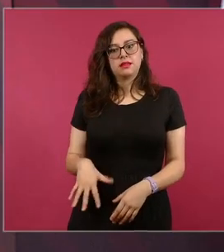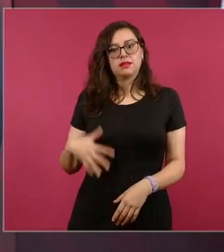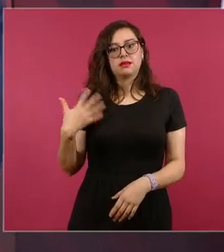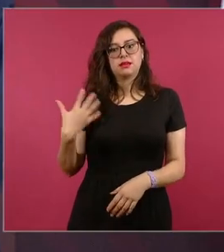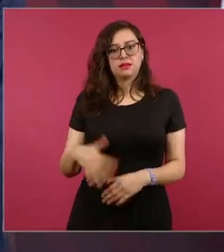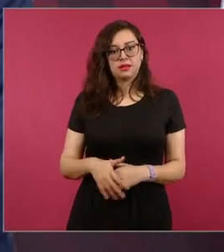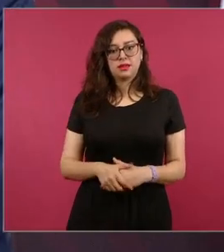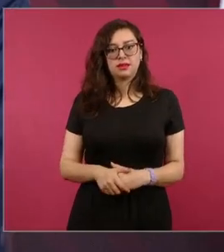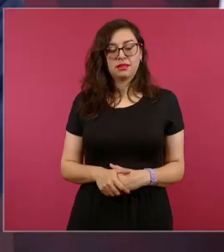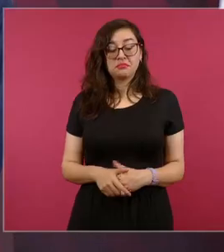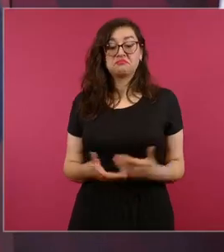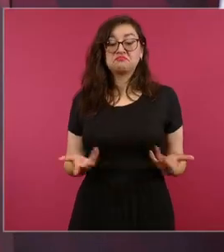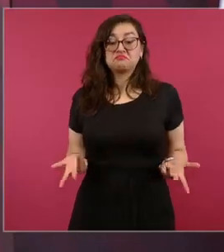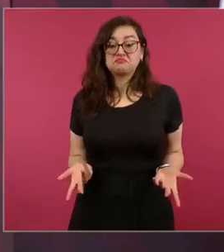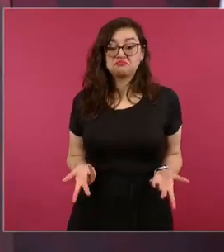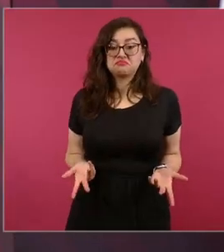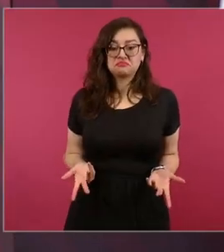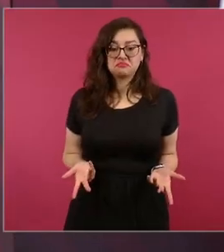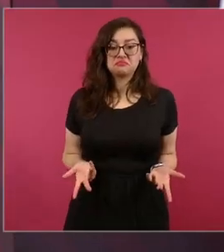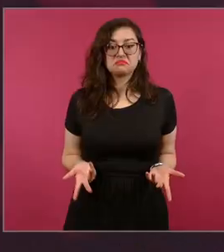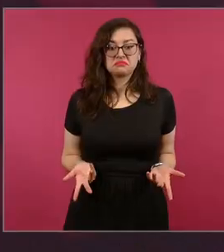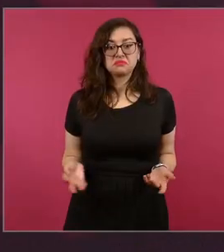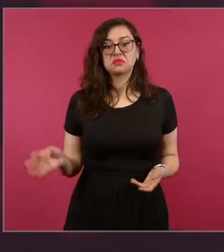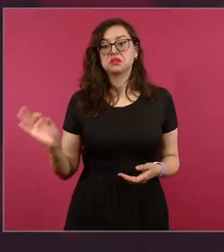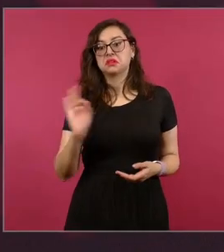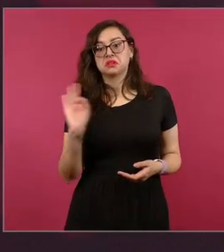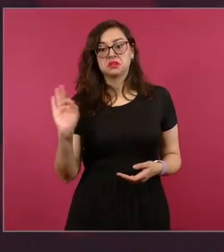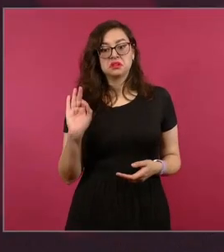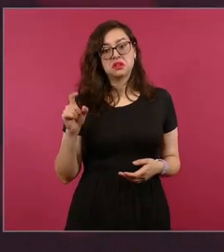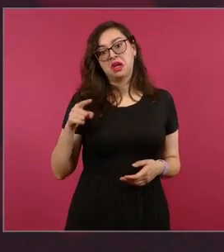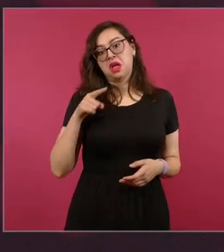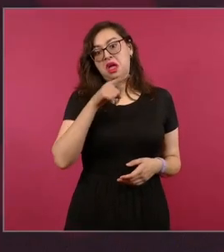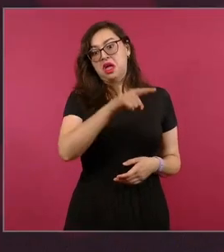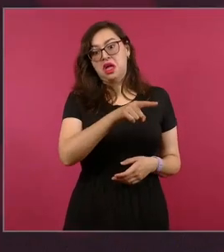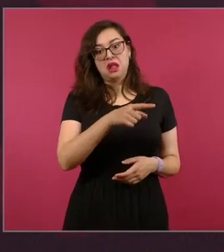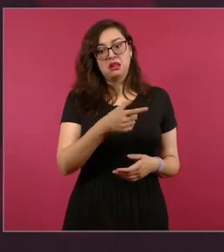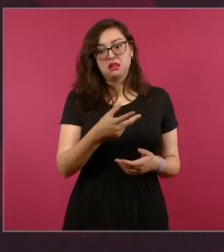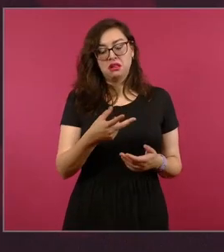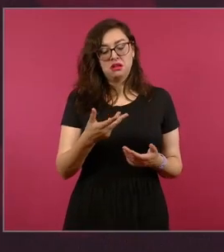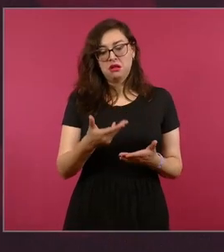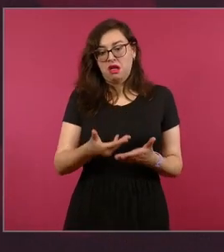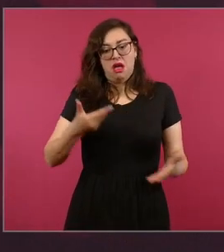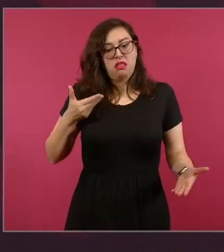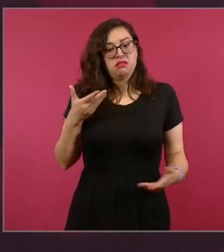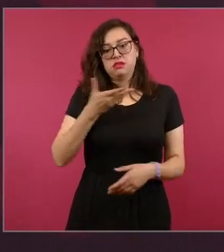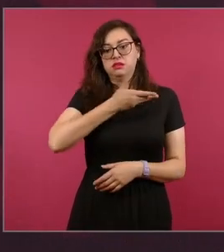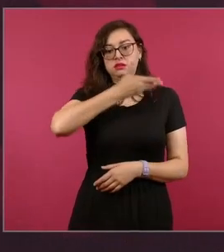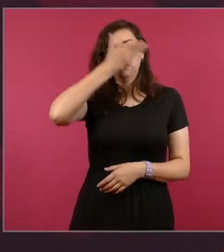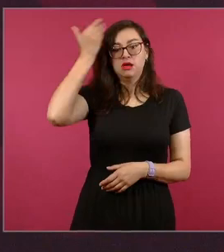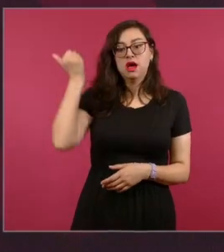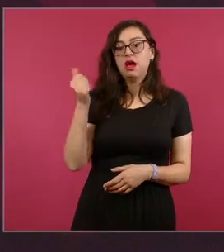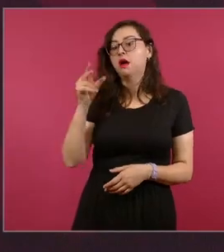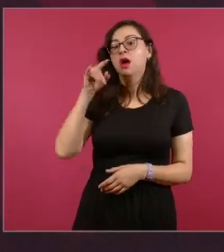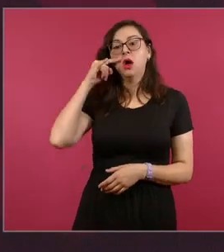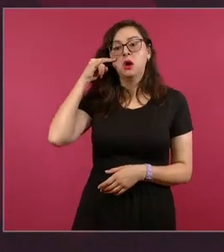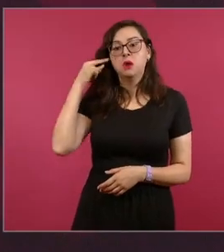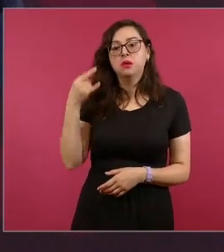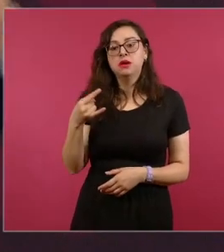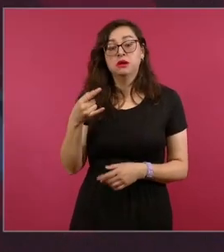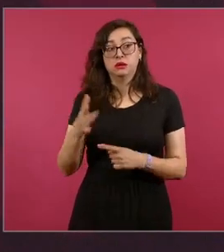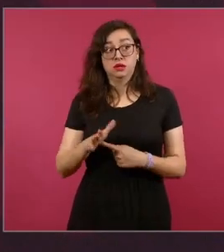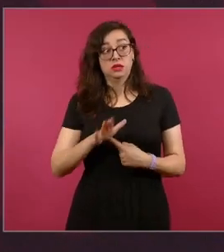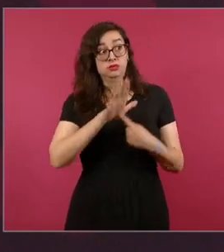que posiblemente no estaba bien informado sobre el asunto, pues ya